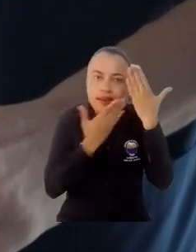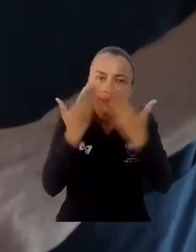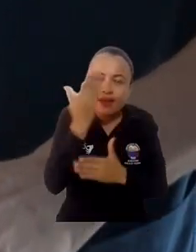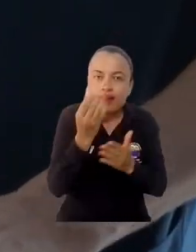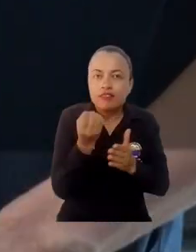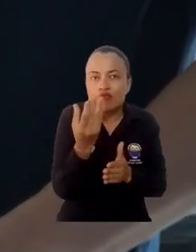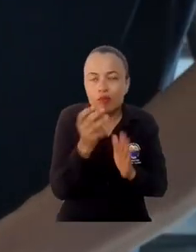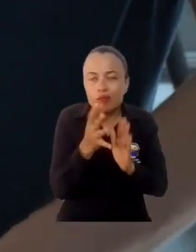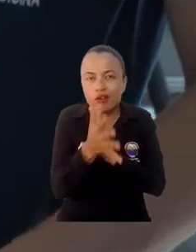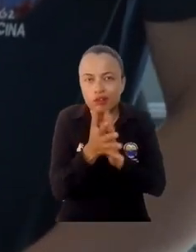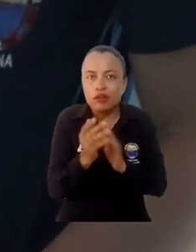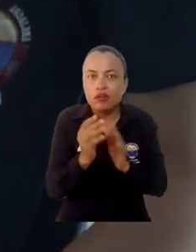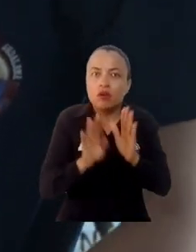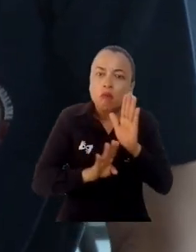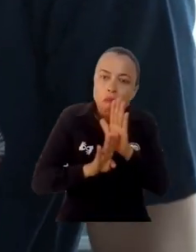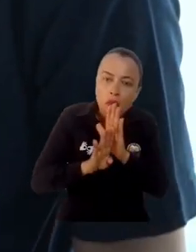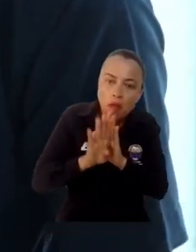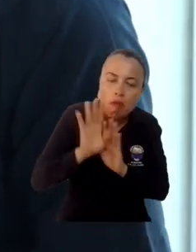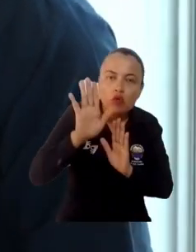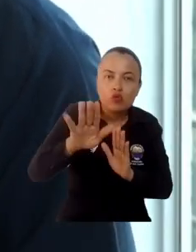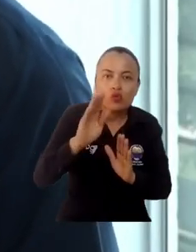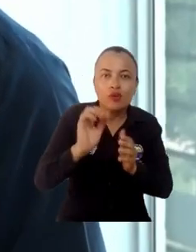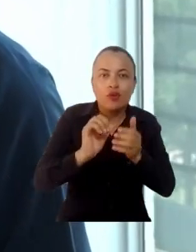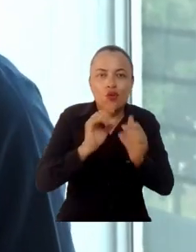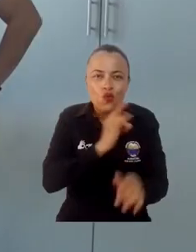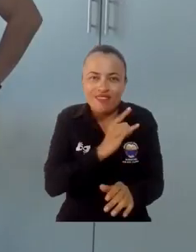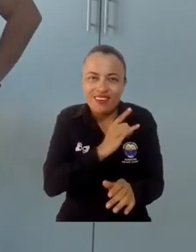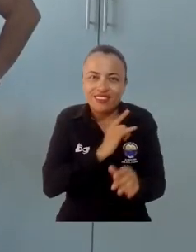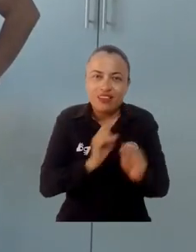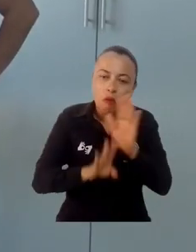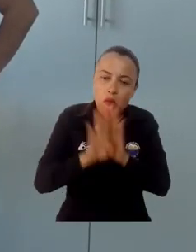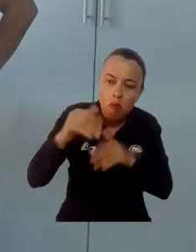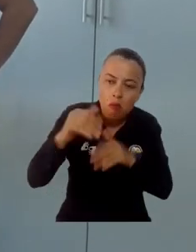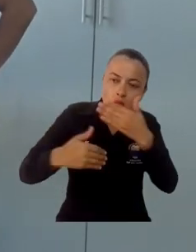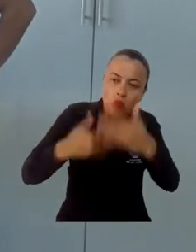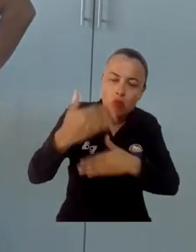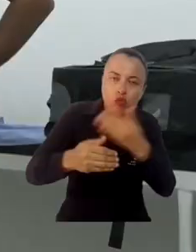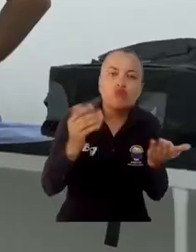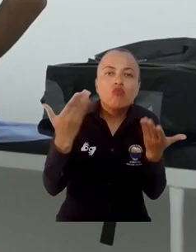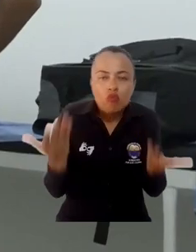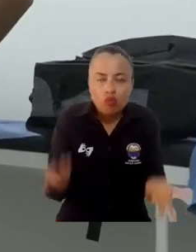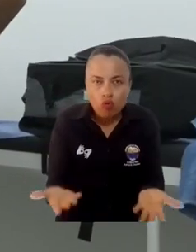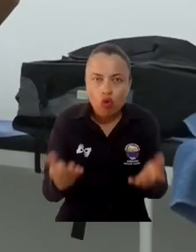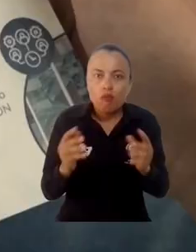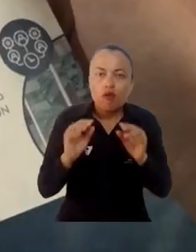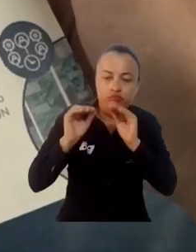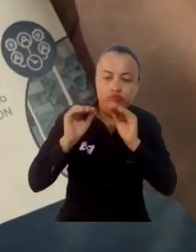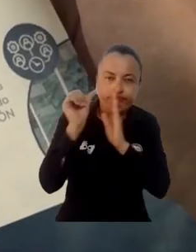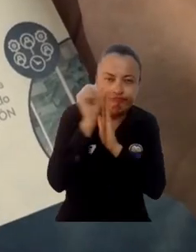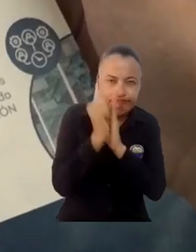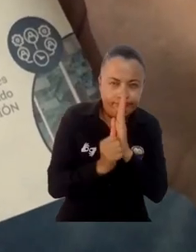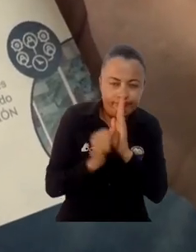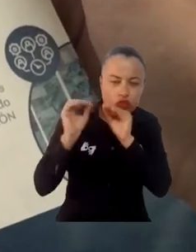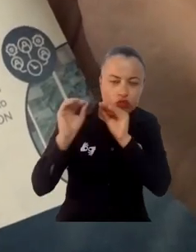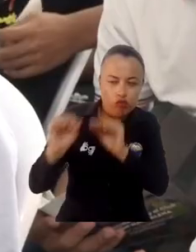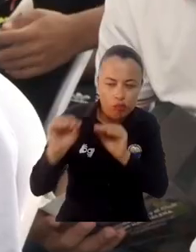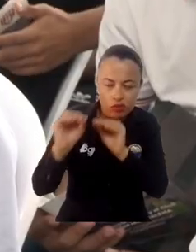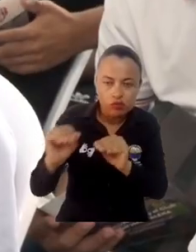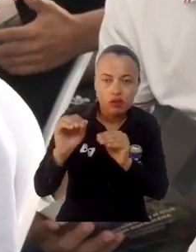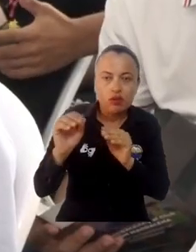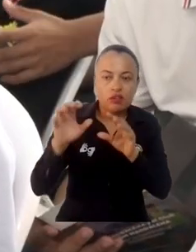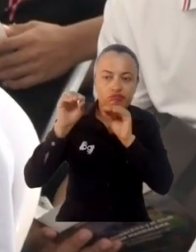Análisis de datos en la preparación y evolución de los deportistas del plantel profesional y divisiones menores del Ciclón, programas de formación